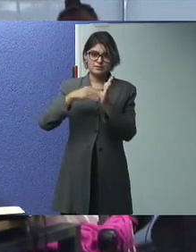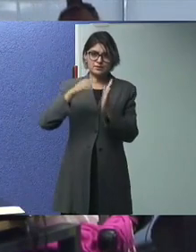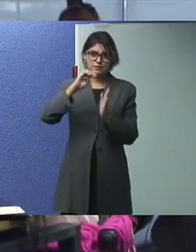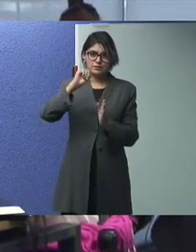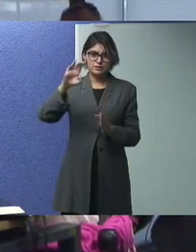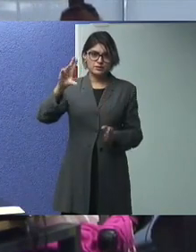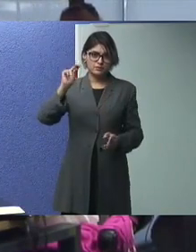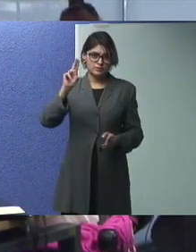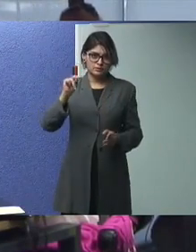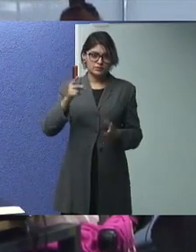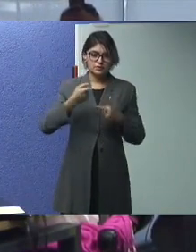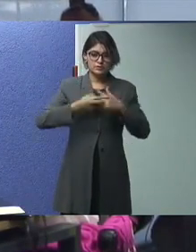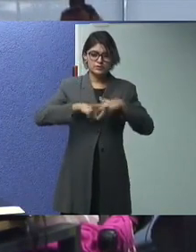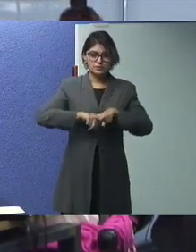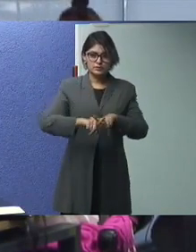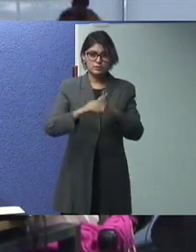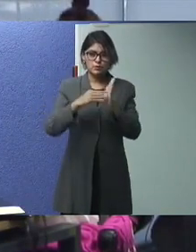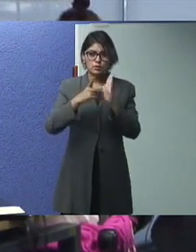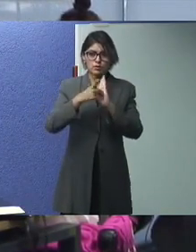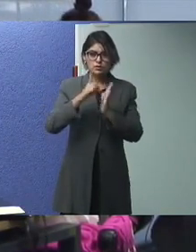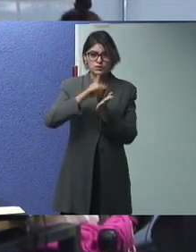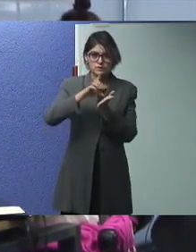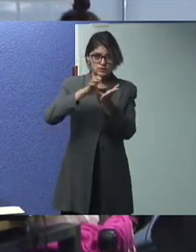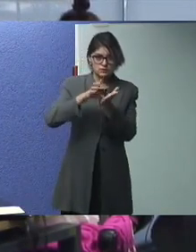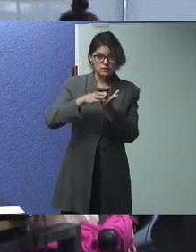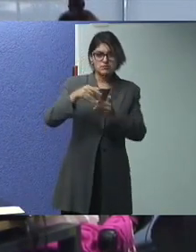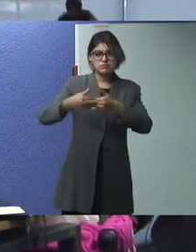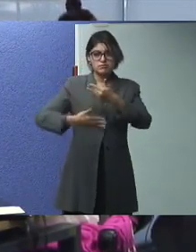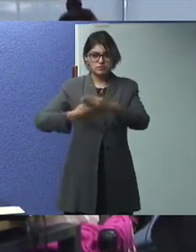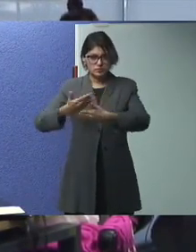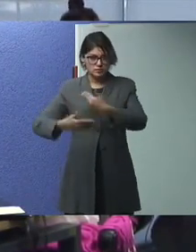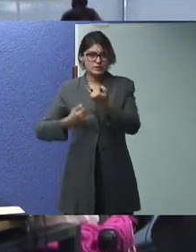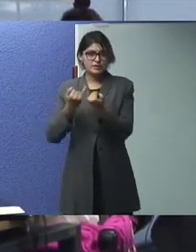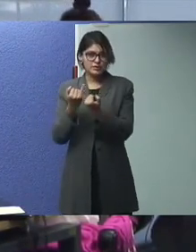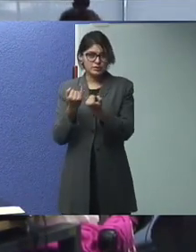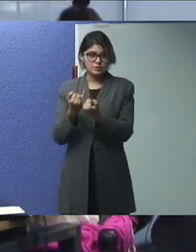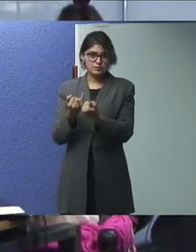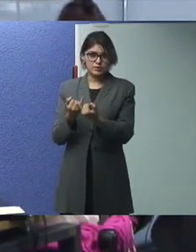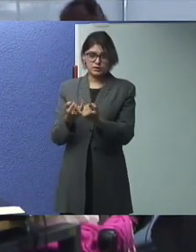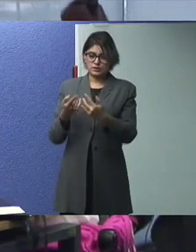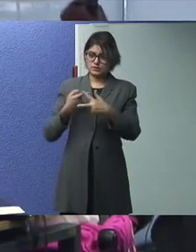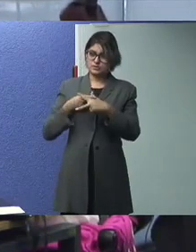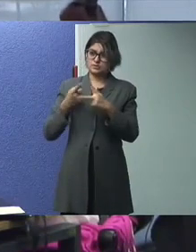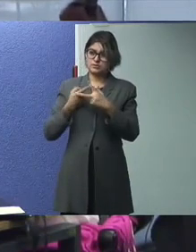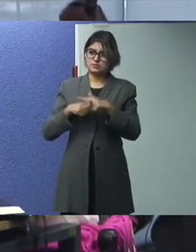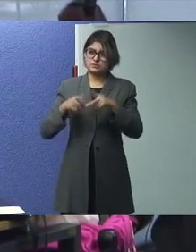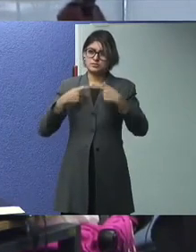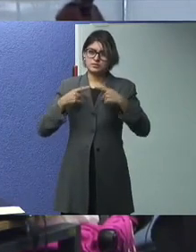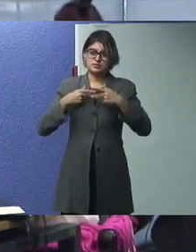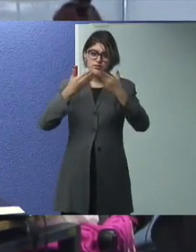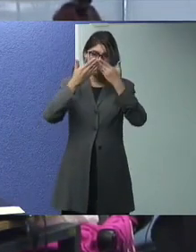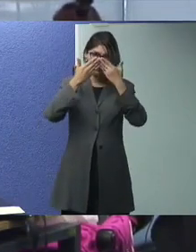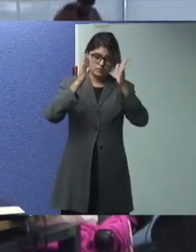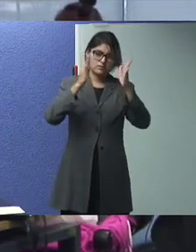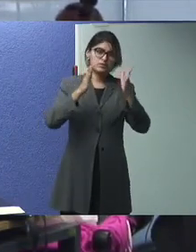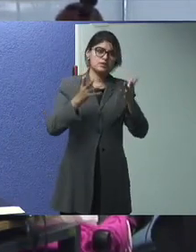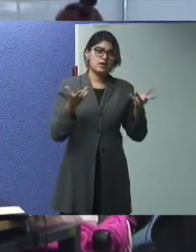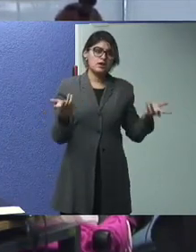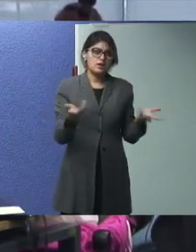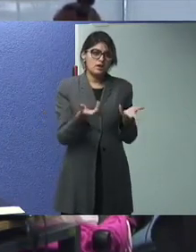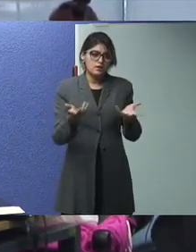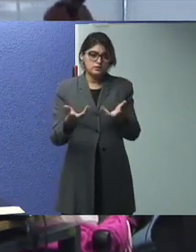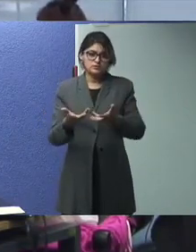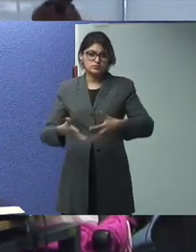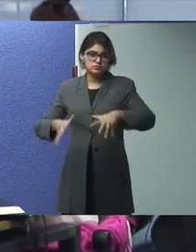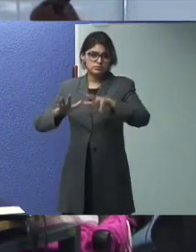de la discapacidad, que posteriormente también genera un impacto en los movimientos sociales de personas con discapacidad a nivel mundial,